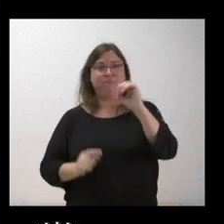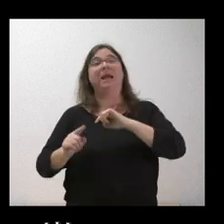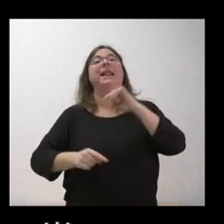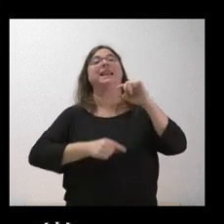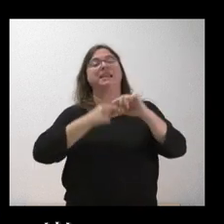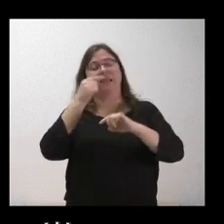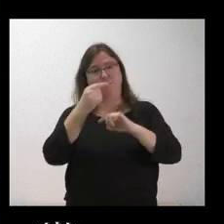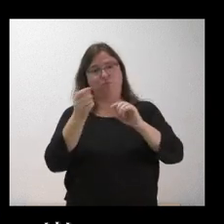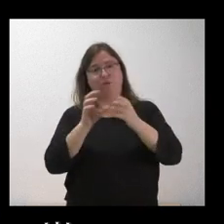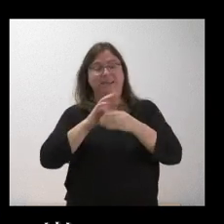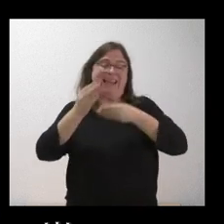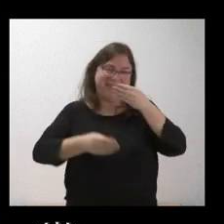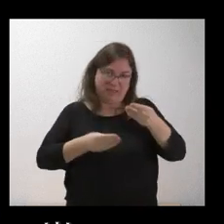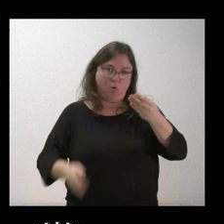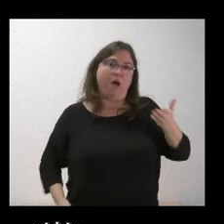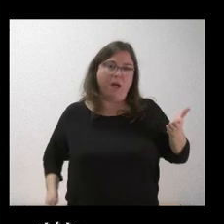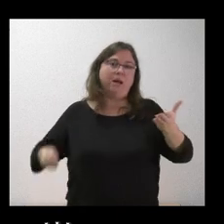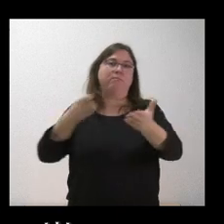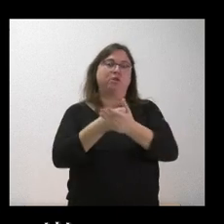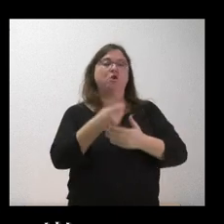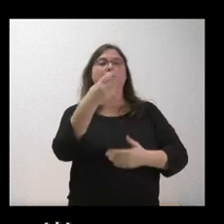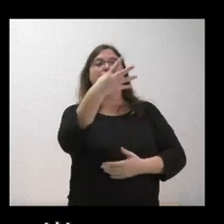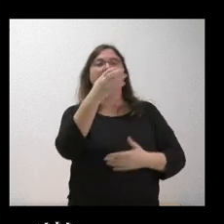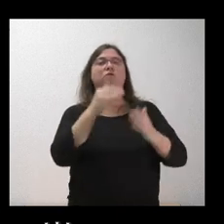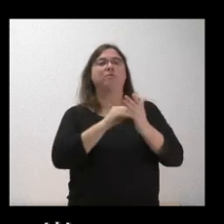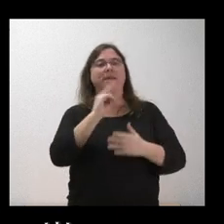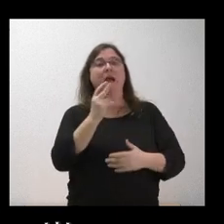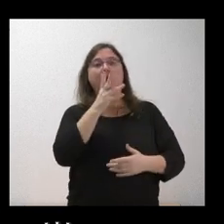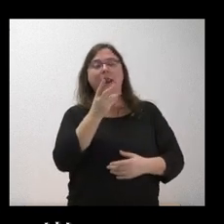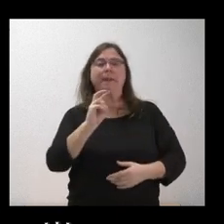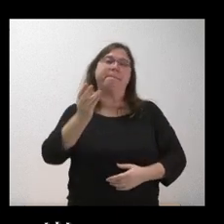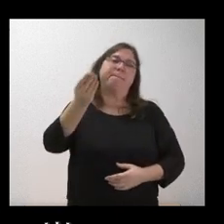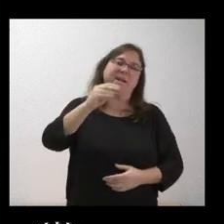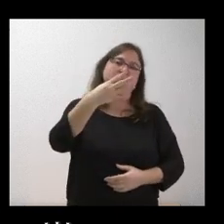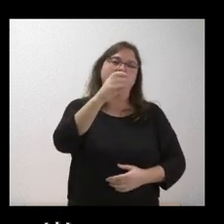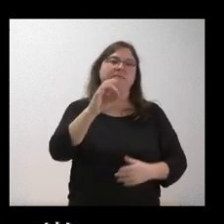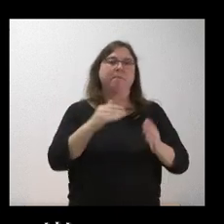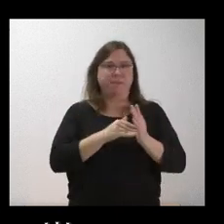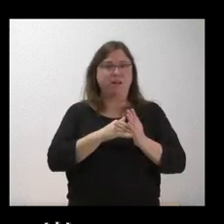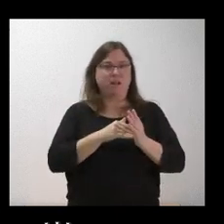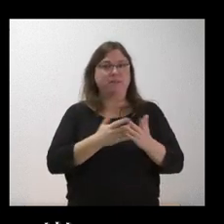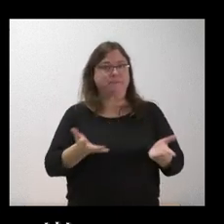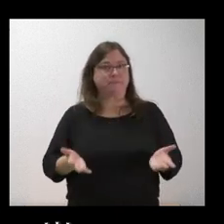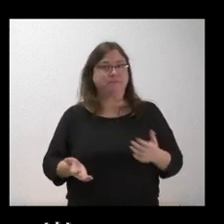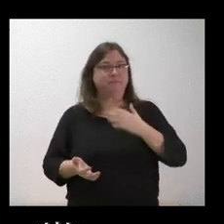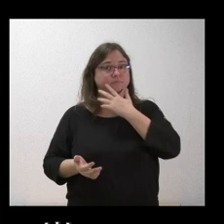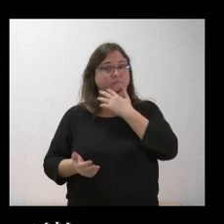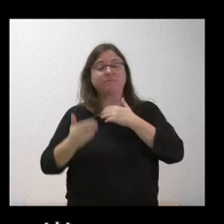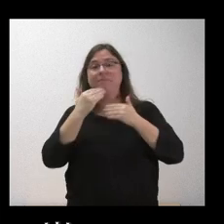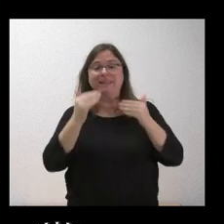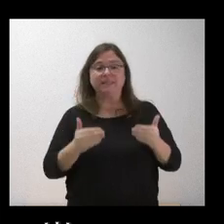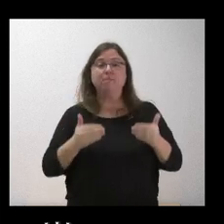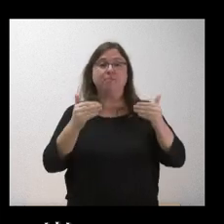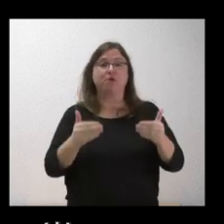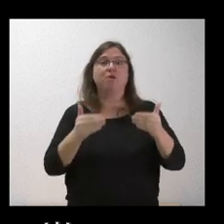una hizo una aportación de 400.000 eur y ahora ha hecho una última de 40.000 Van a empezar si al prorrogarse las cuentas